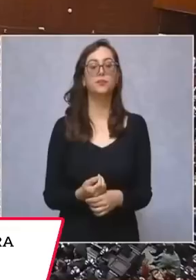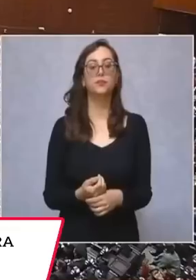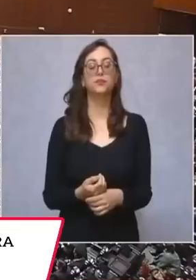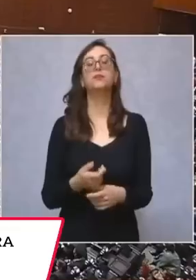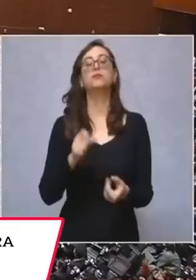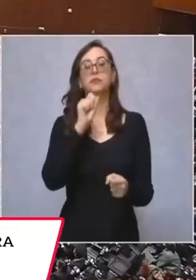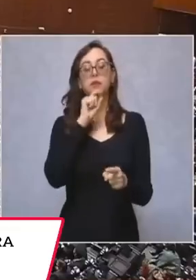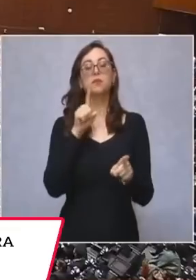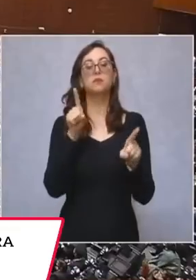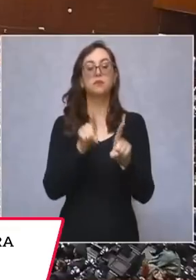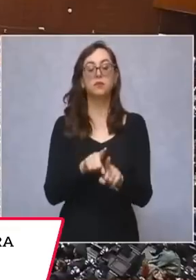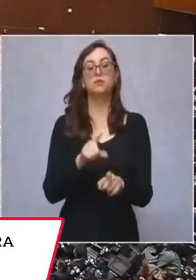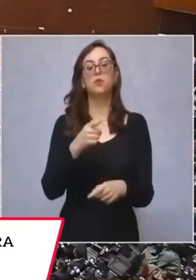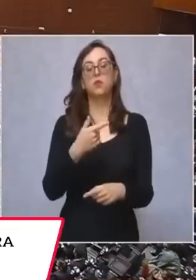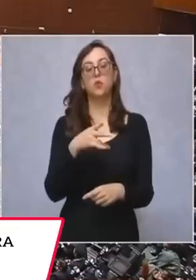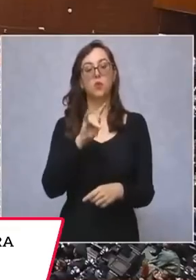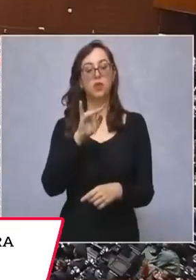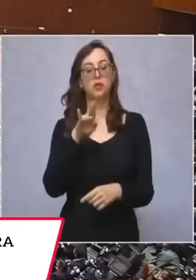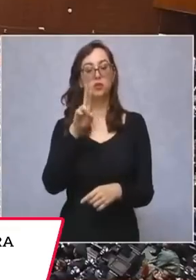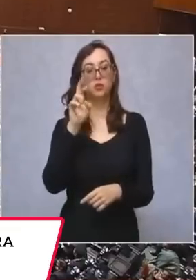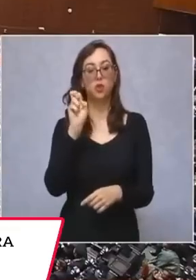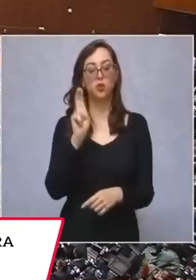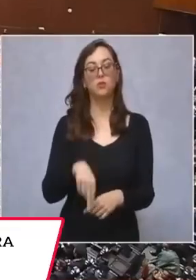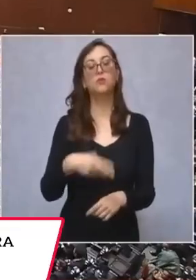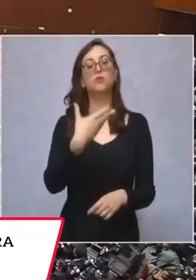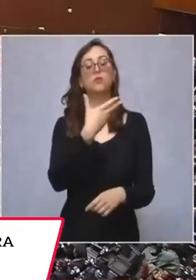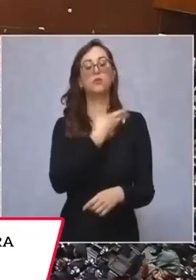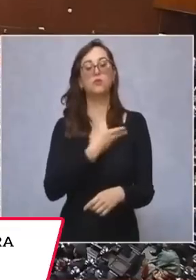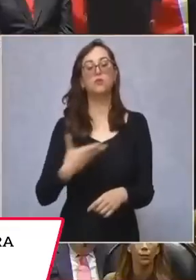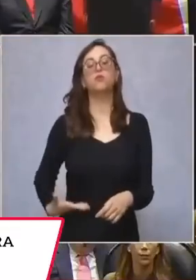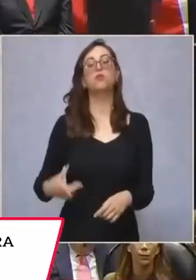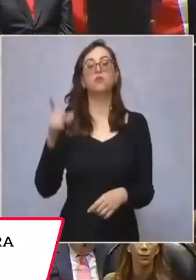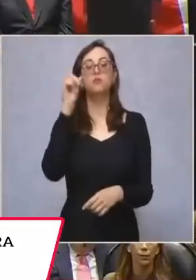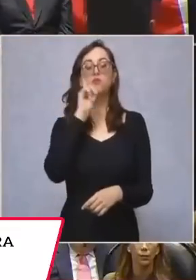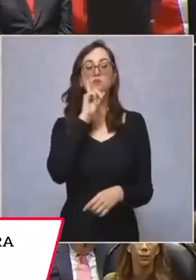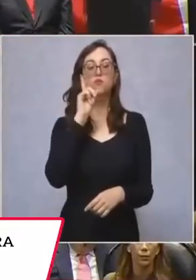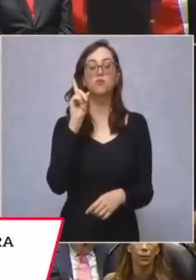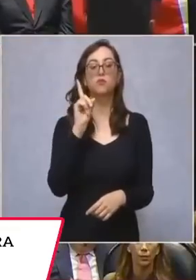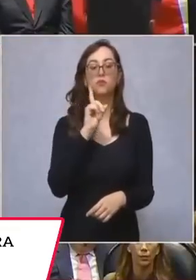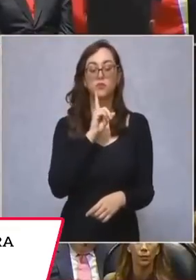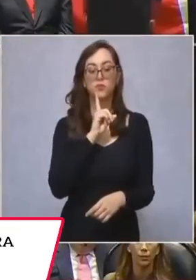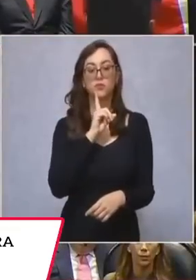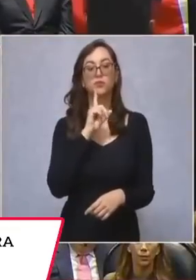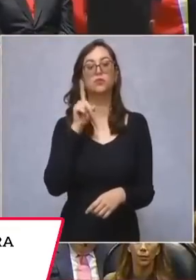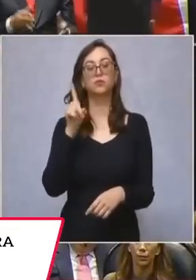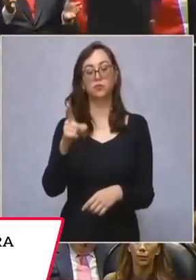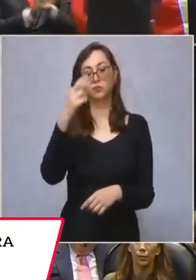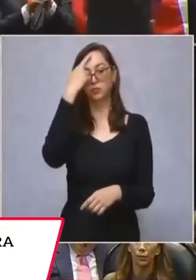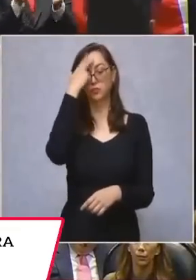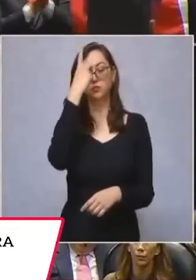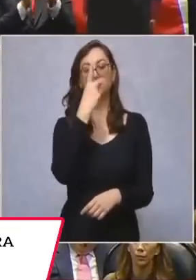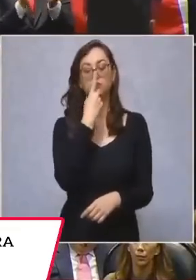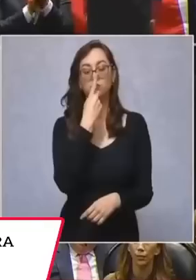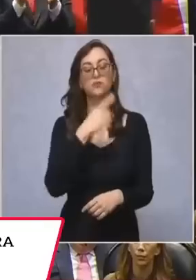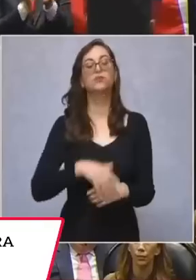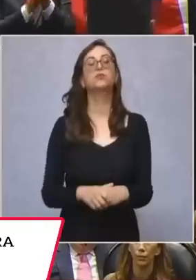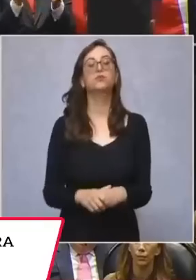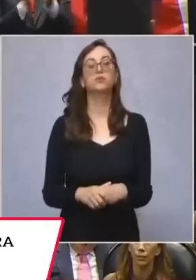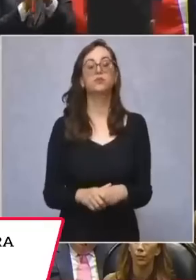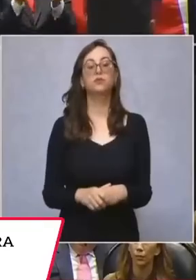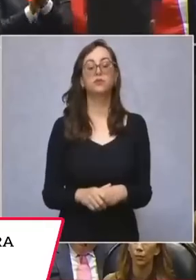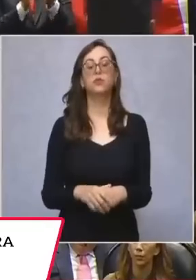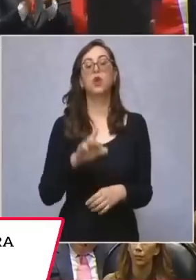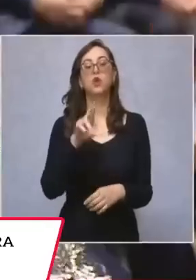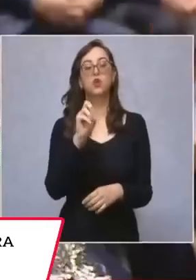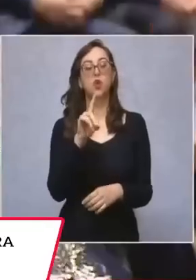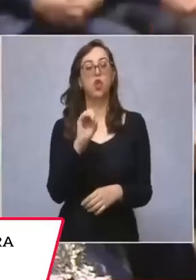varios puntos adicionales en torno a esta imagen del gobierno, decir que no solo es una